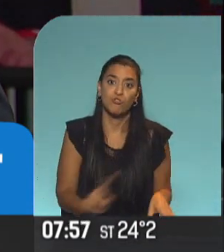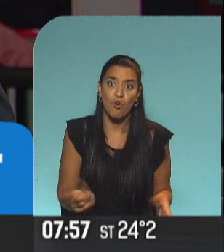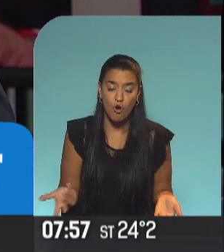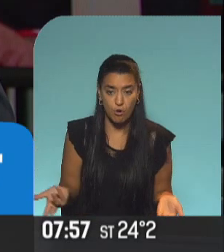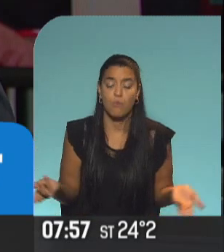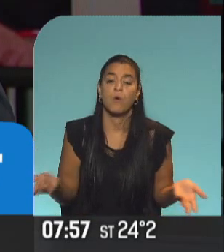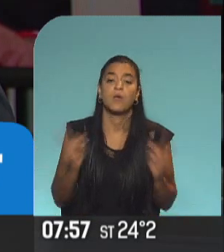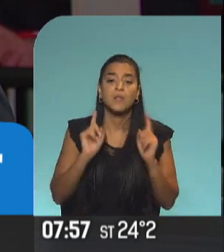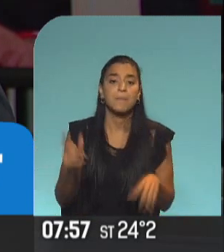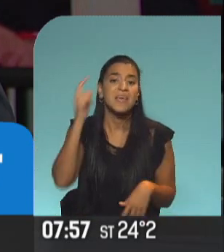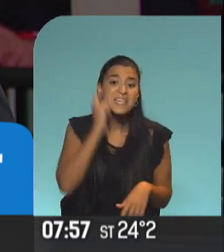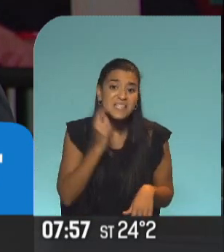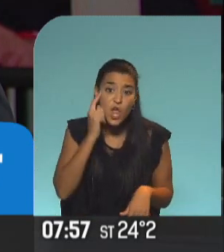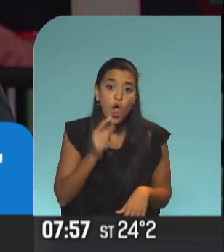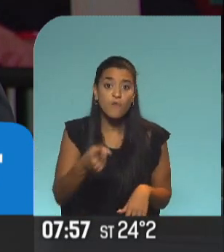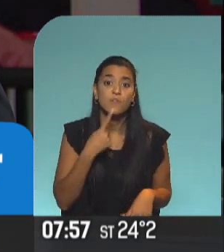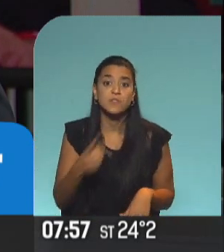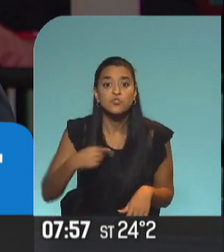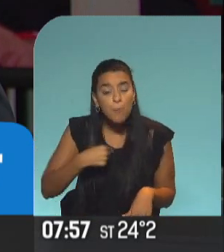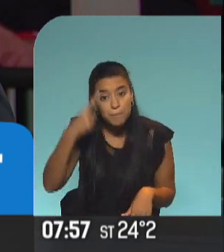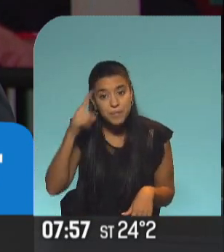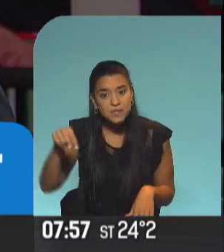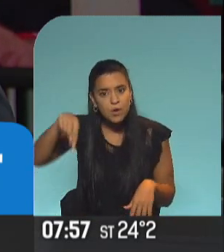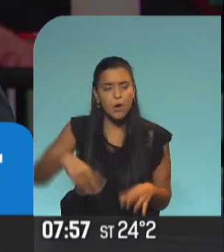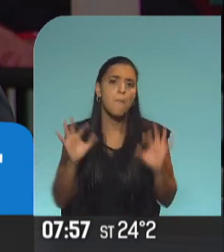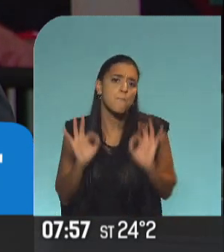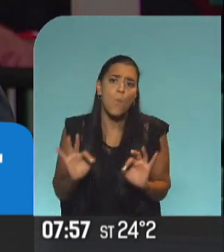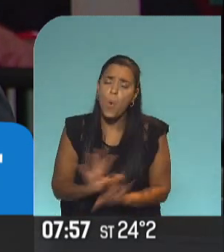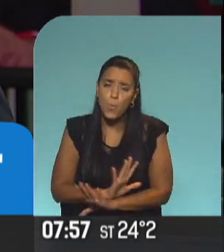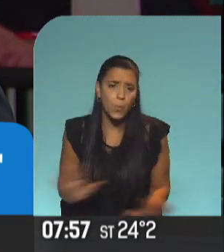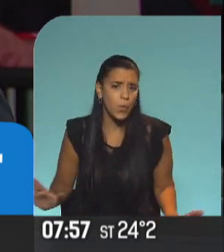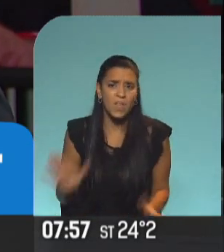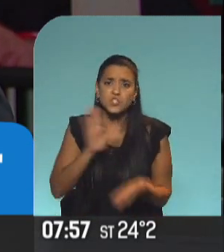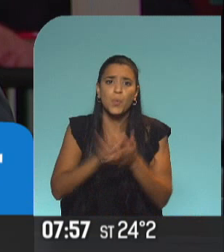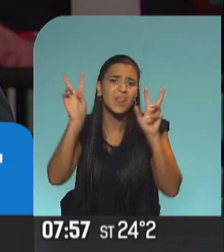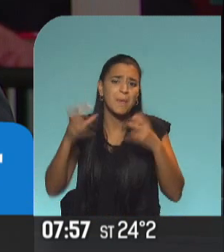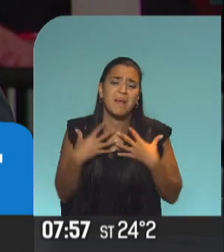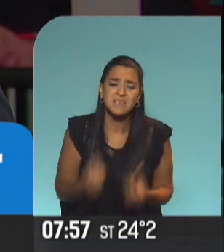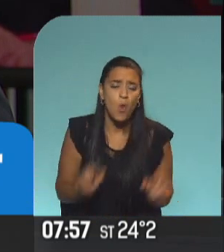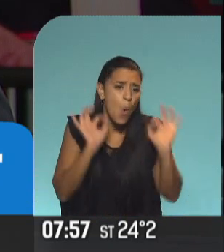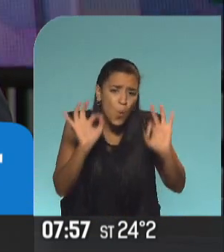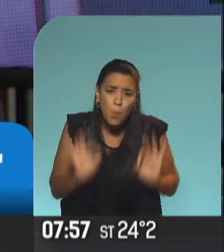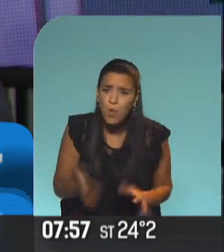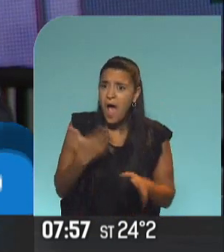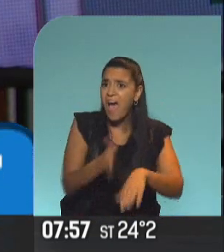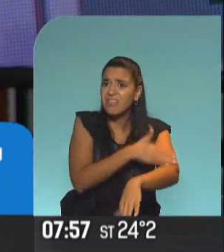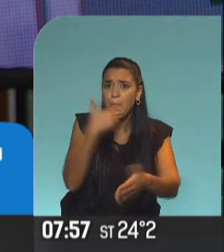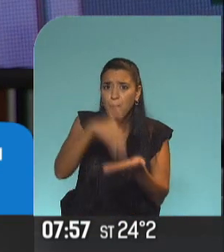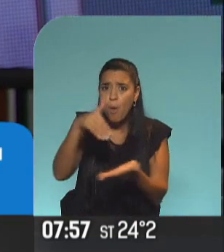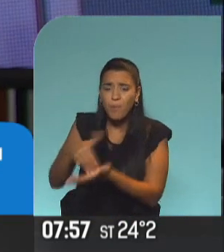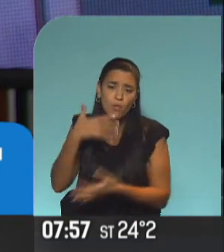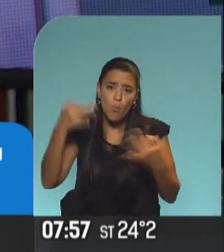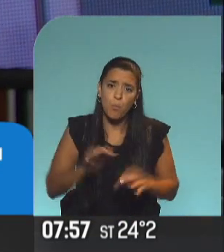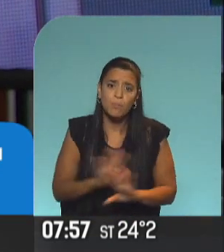Y la gestión de Kicillof no tiene, a mi juicio, está siendo impecable. En términos sanitarios ha cumplido todo lo que ha prometido. Si es que no hay